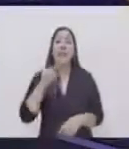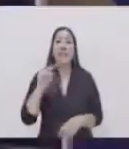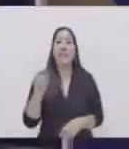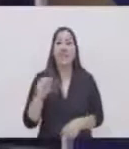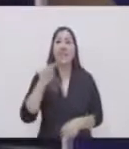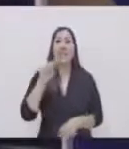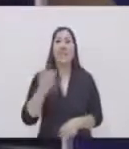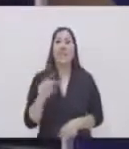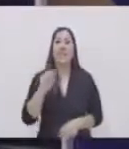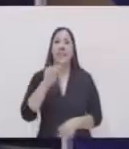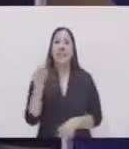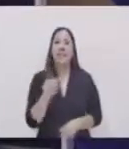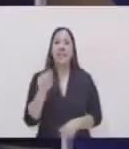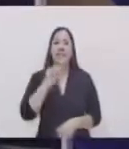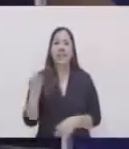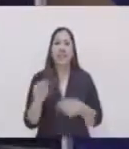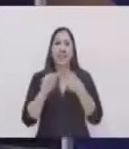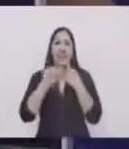corta.